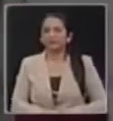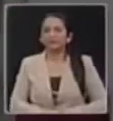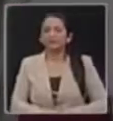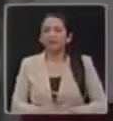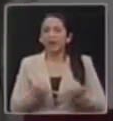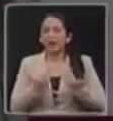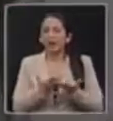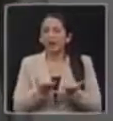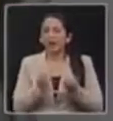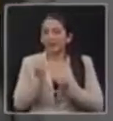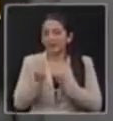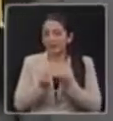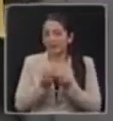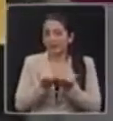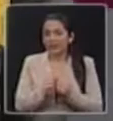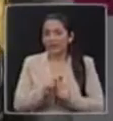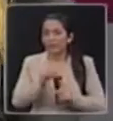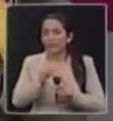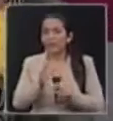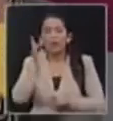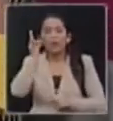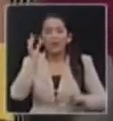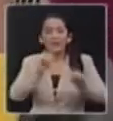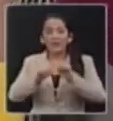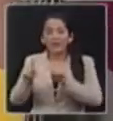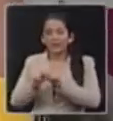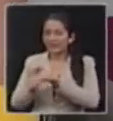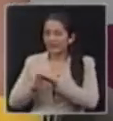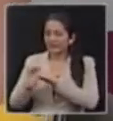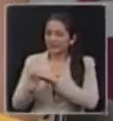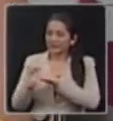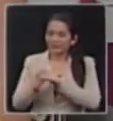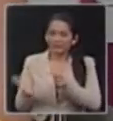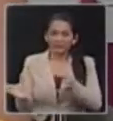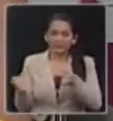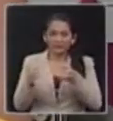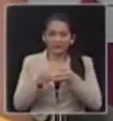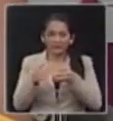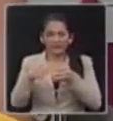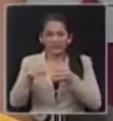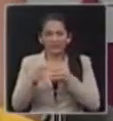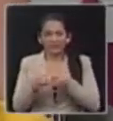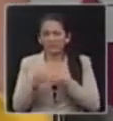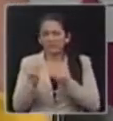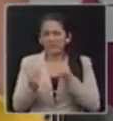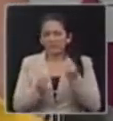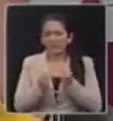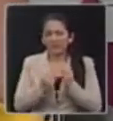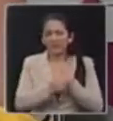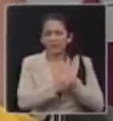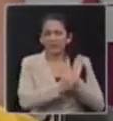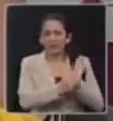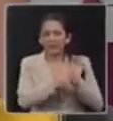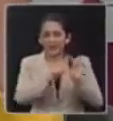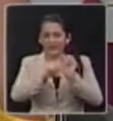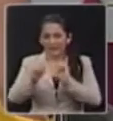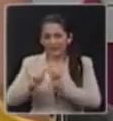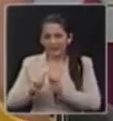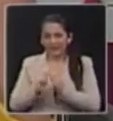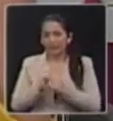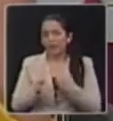junto a un gran equipo de trabajo buscan presentarles tendencias que están en boga y en el mundo y hacer los